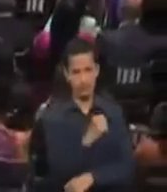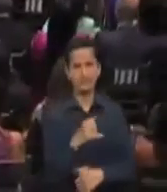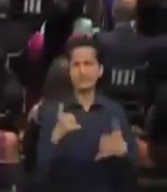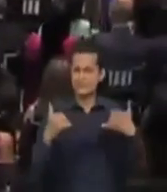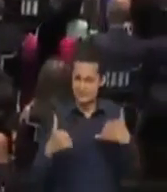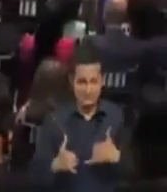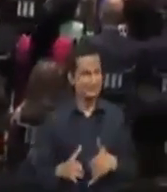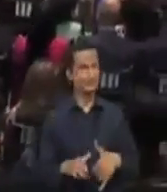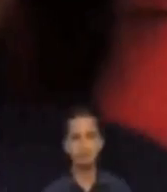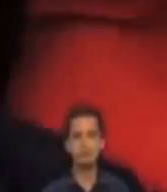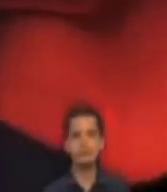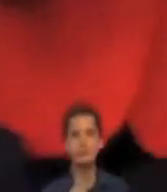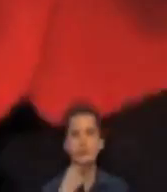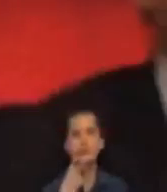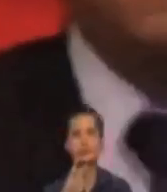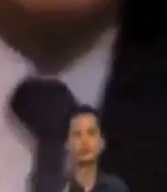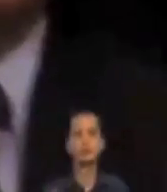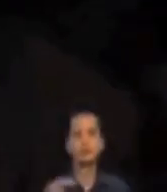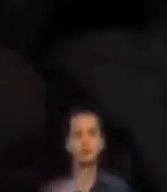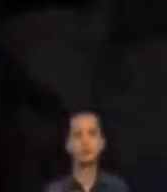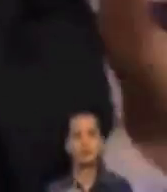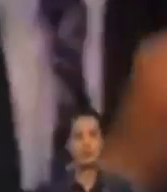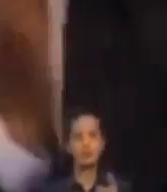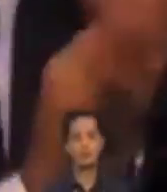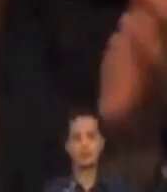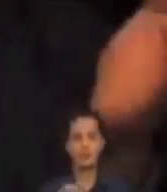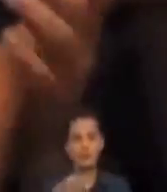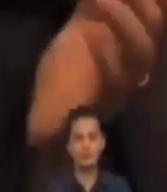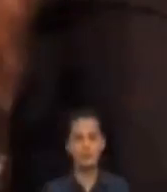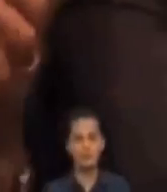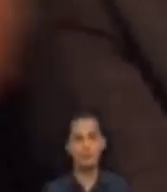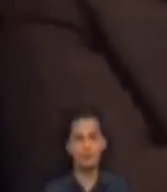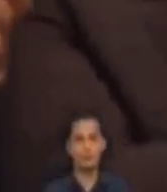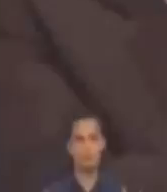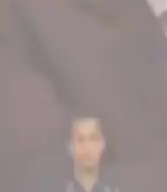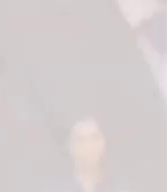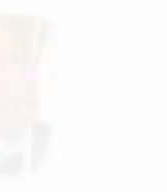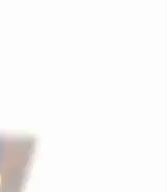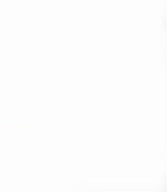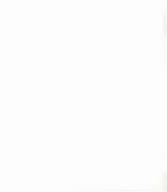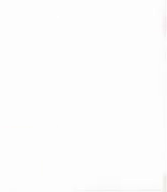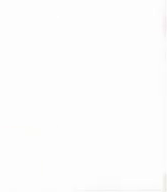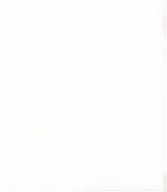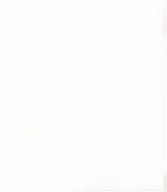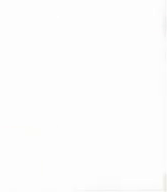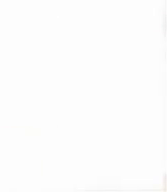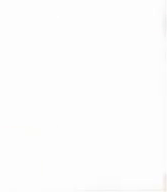Correa, presidenta de la Asamblea Nacional, ministras y ministros de Estado.